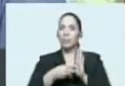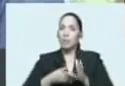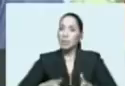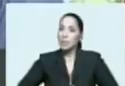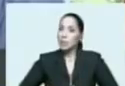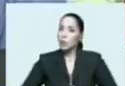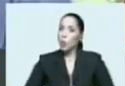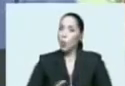rodríguez